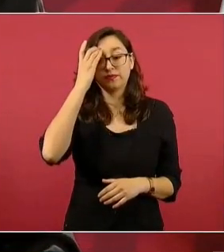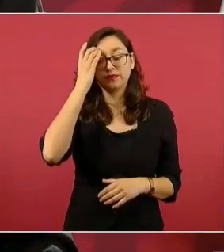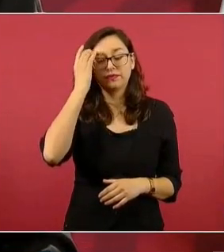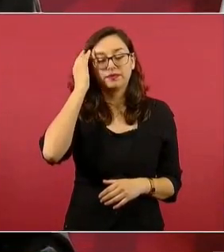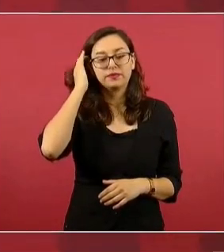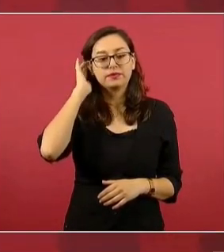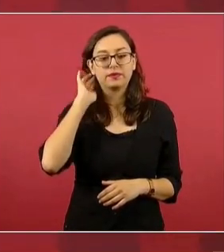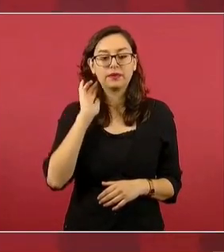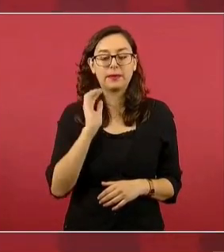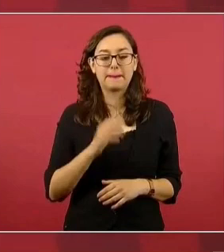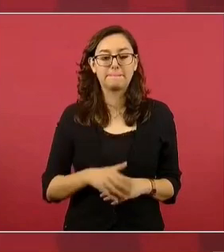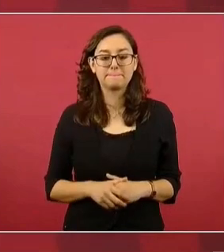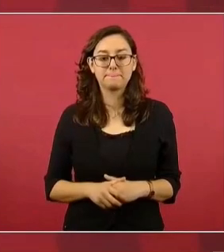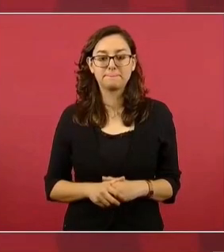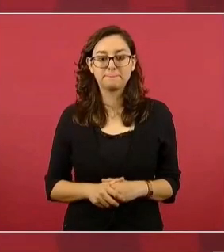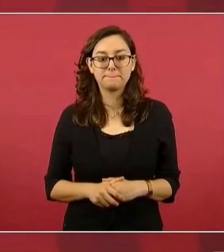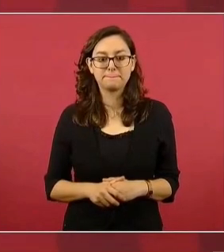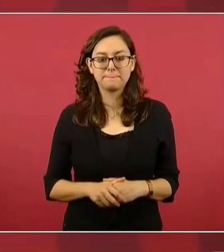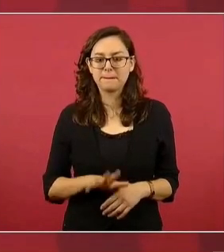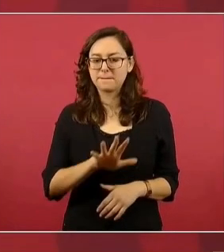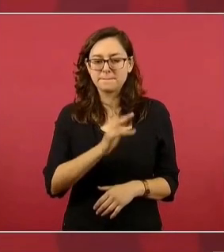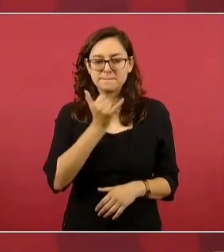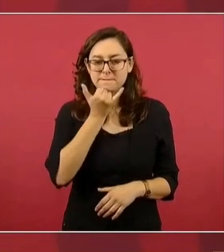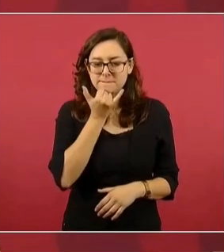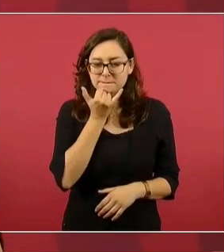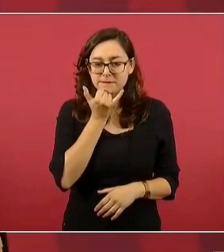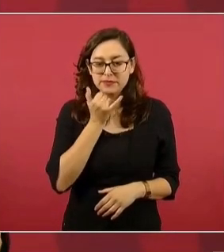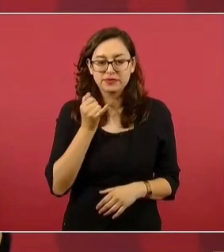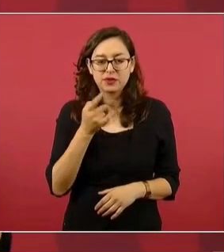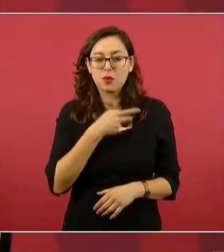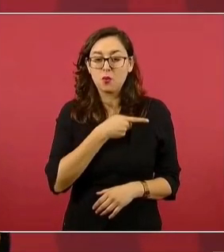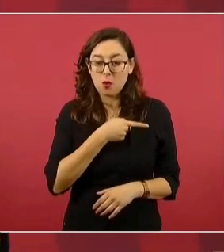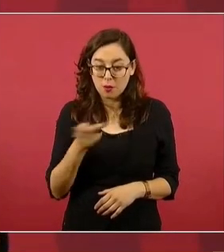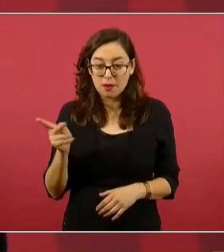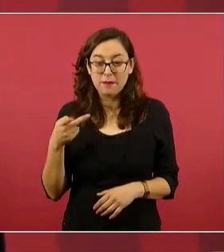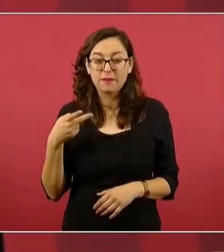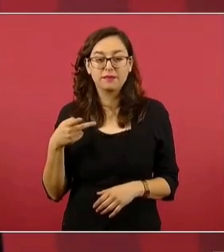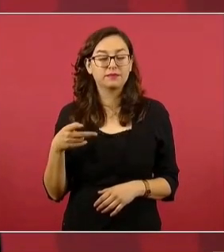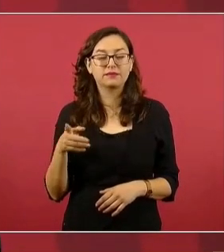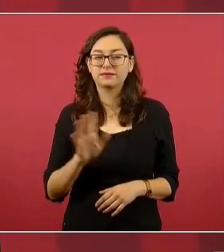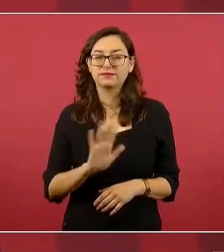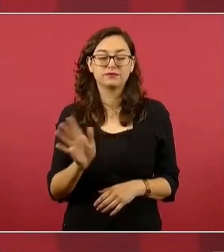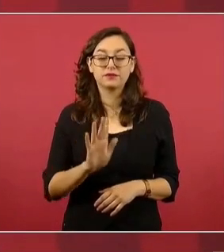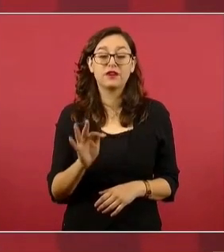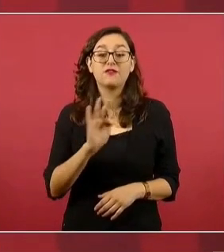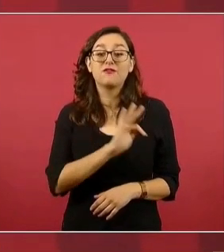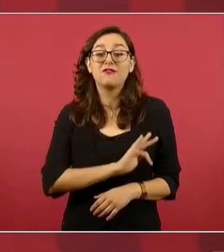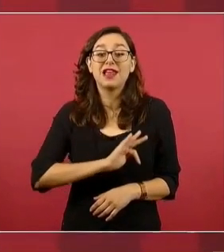Más que nada, el hombre más feliz de Rusia,